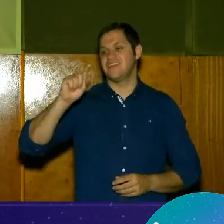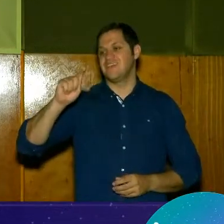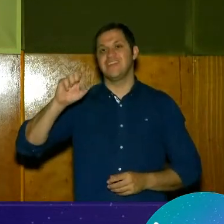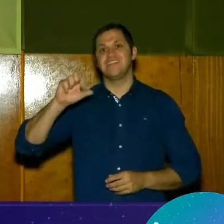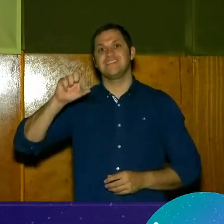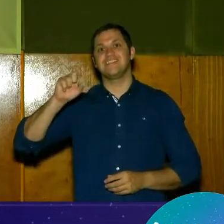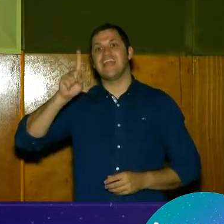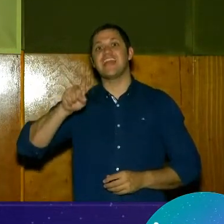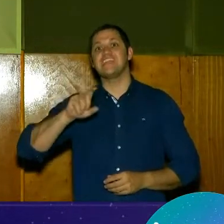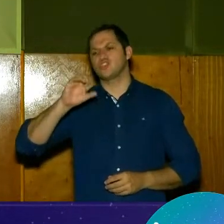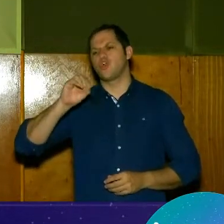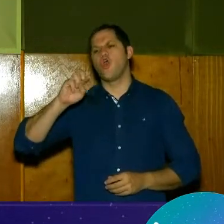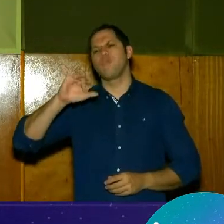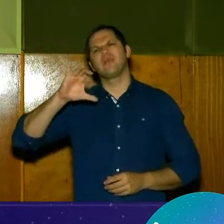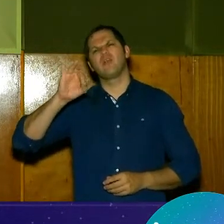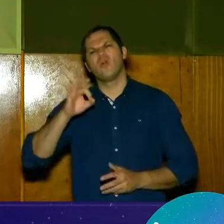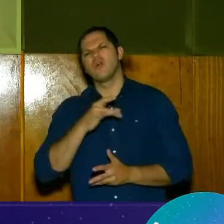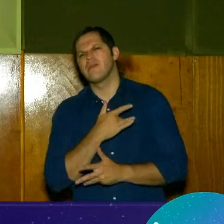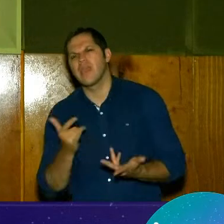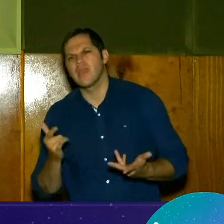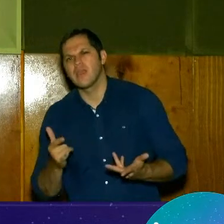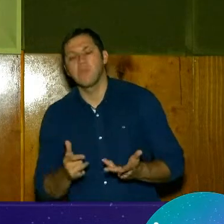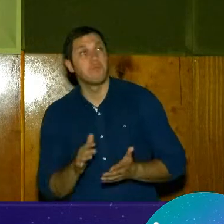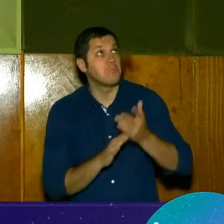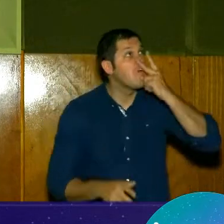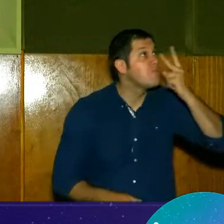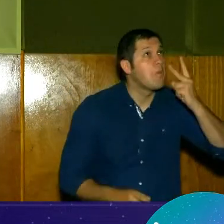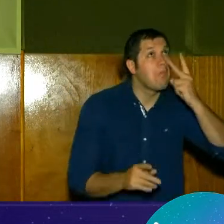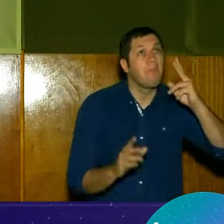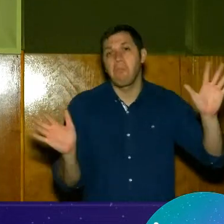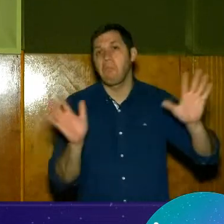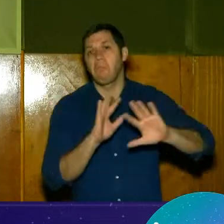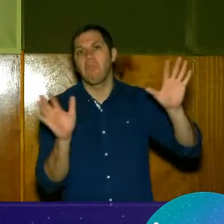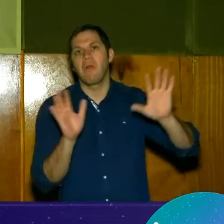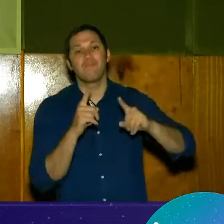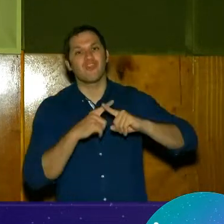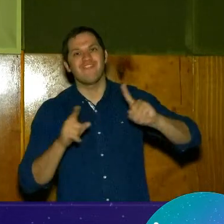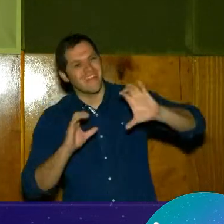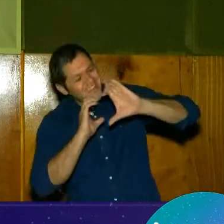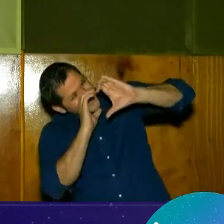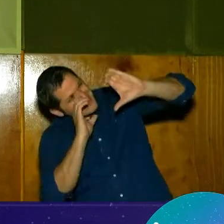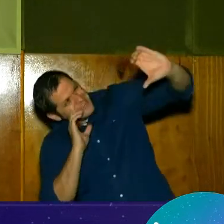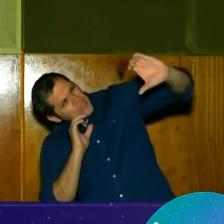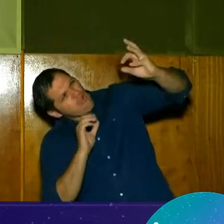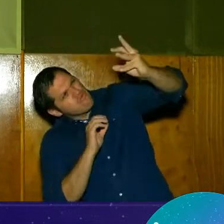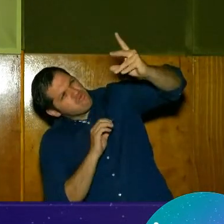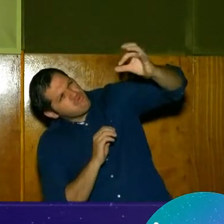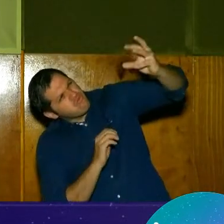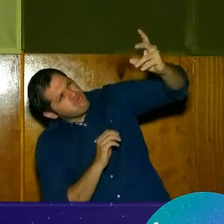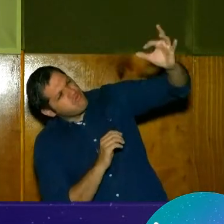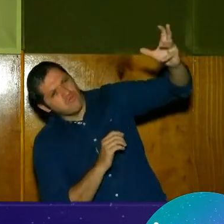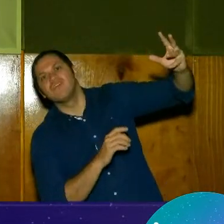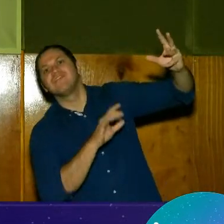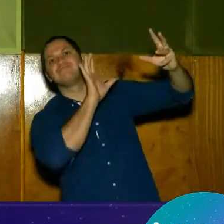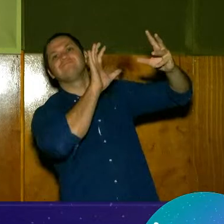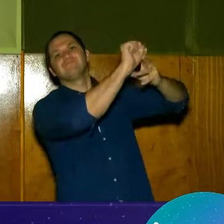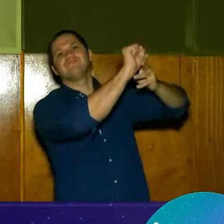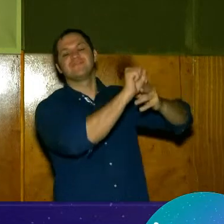en descubrir un cometa telescópico qué significa esto es un cometa que no se puede ver a simple vista